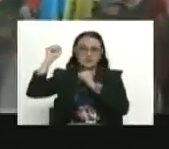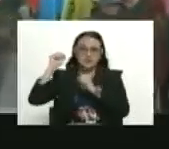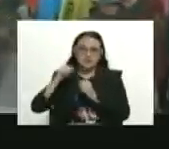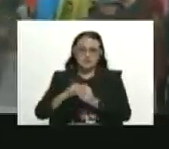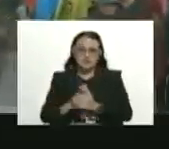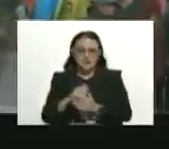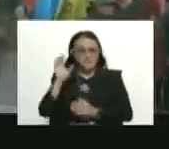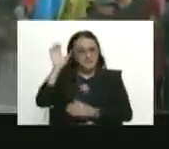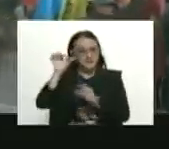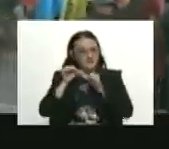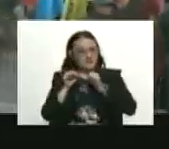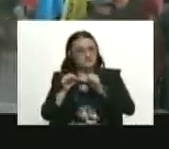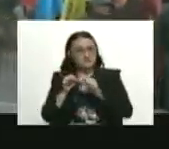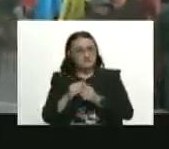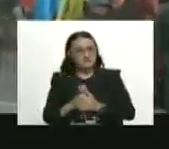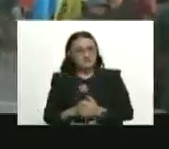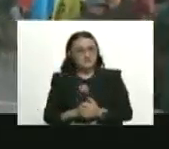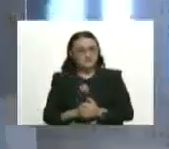¡La patria sigue!